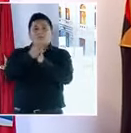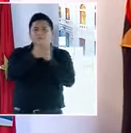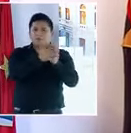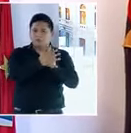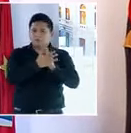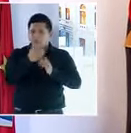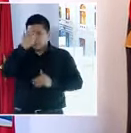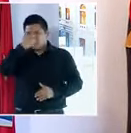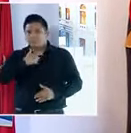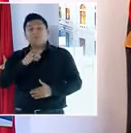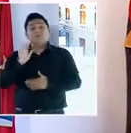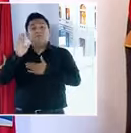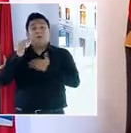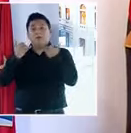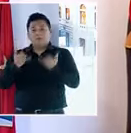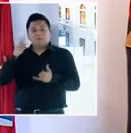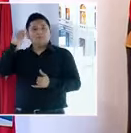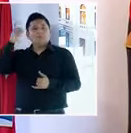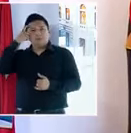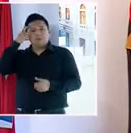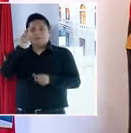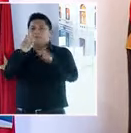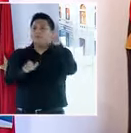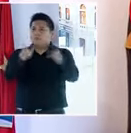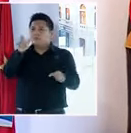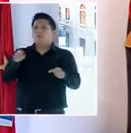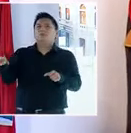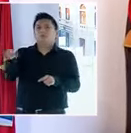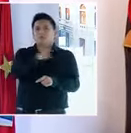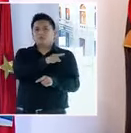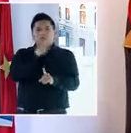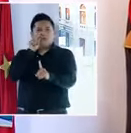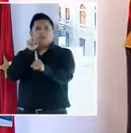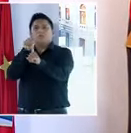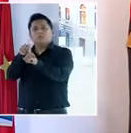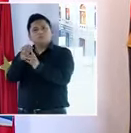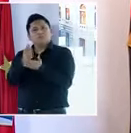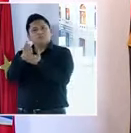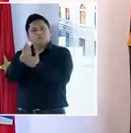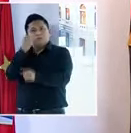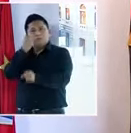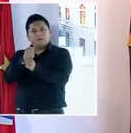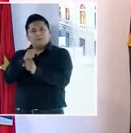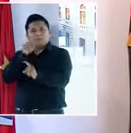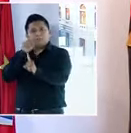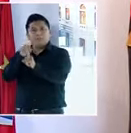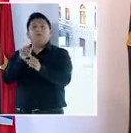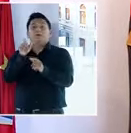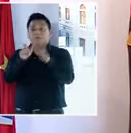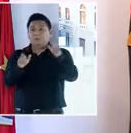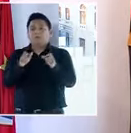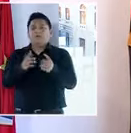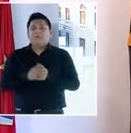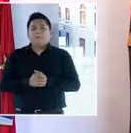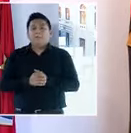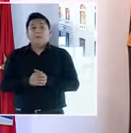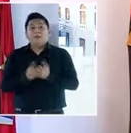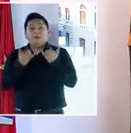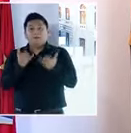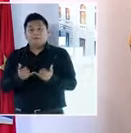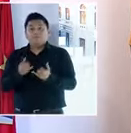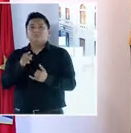una administración que concibe a la ciudadanía como eje central de los procesos que desarrolla y que en síntesis reflejan